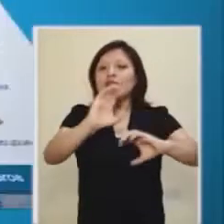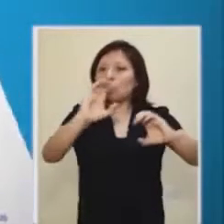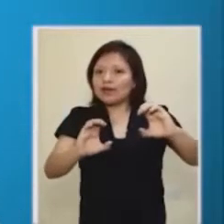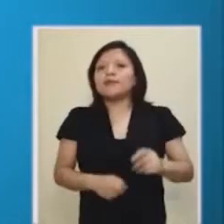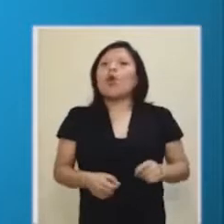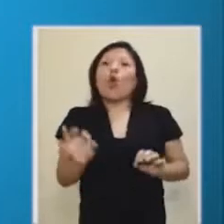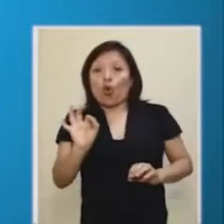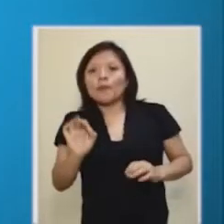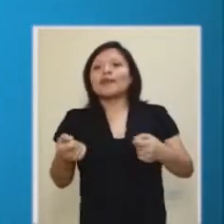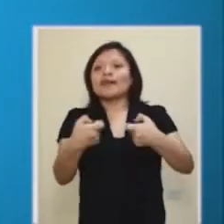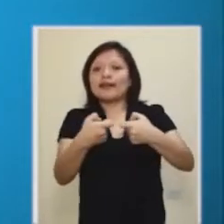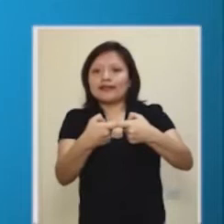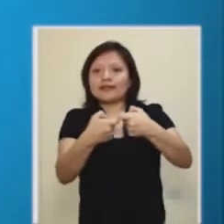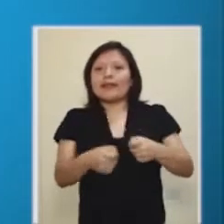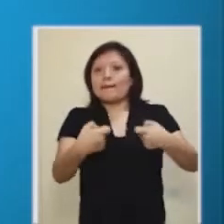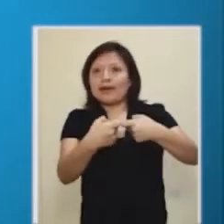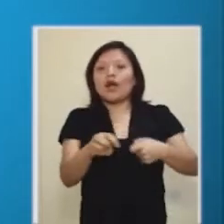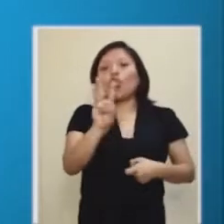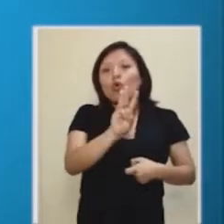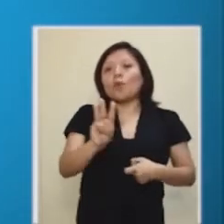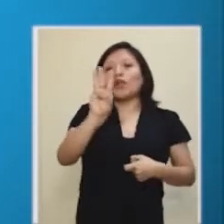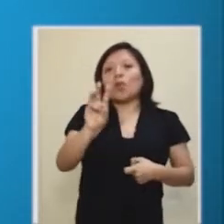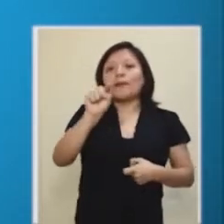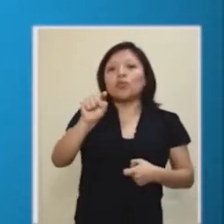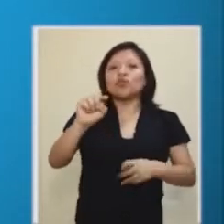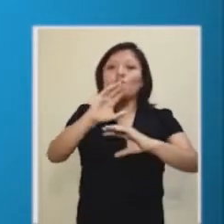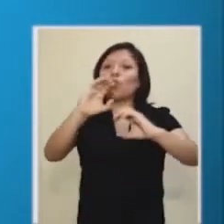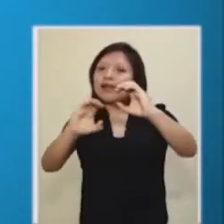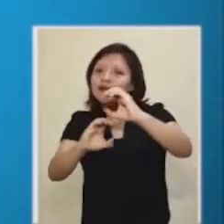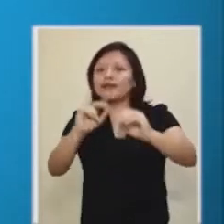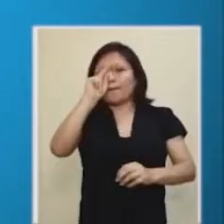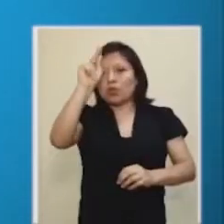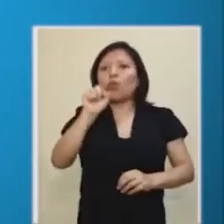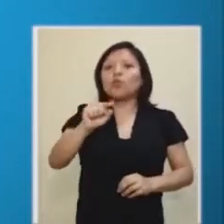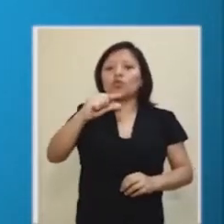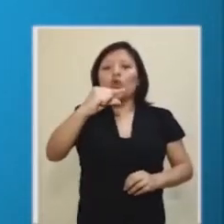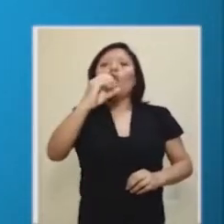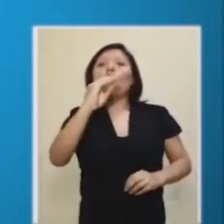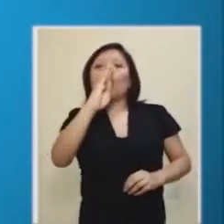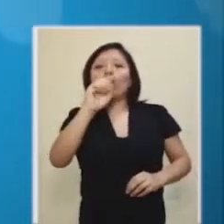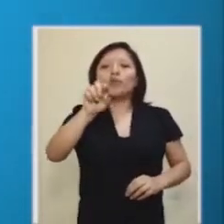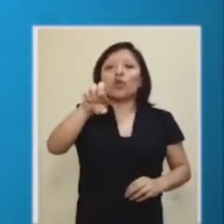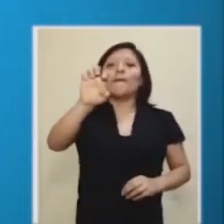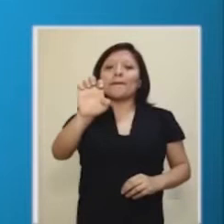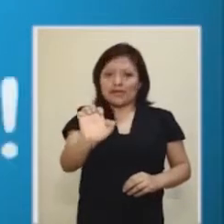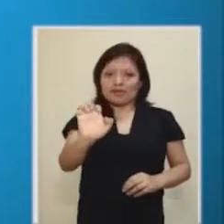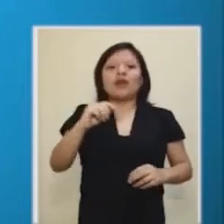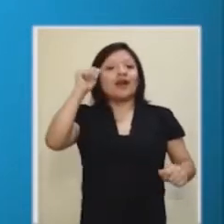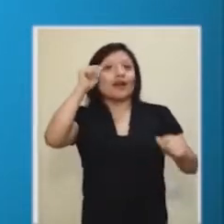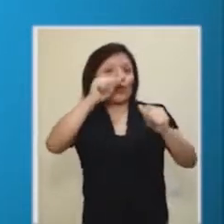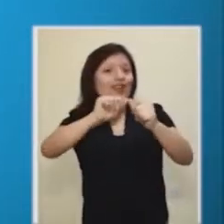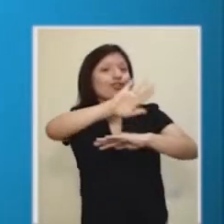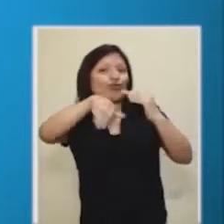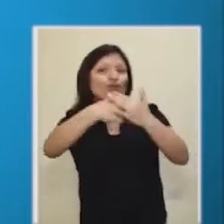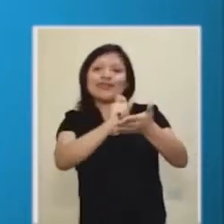también, como Conadis, se están tratando de, de realizar, es que promovemos a que las empresas puedan cumplir ese